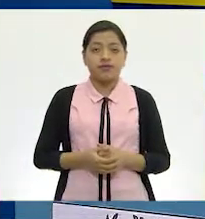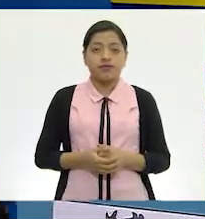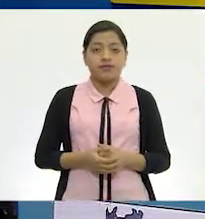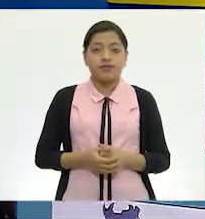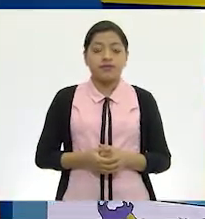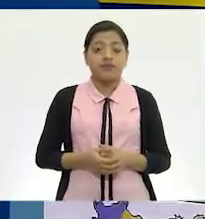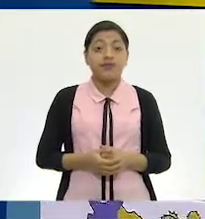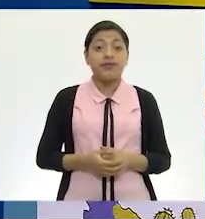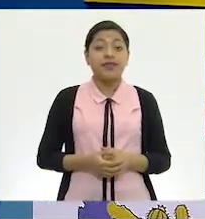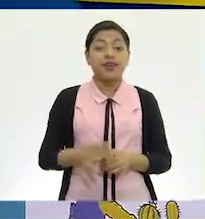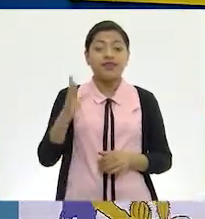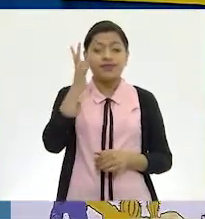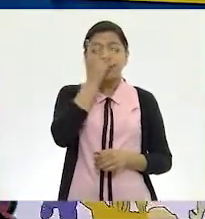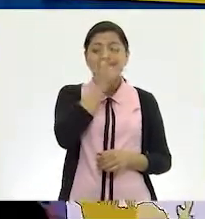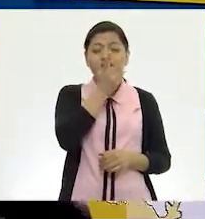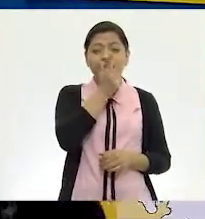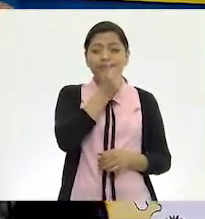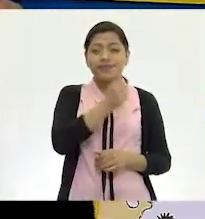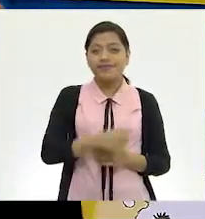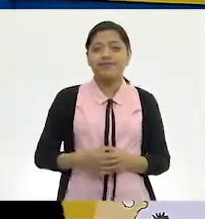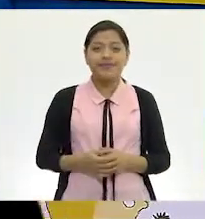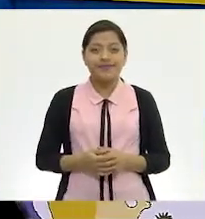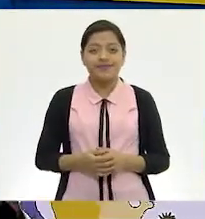¡Ay, este es muy bonito!